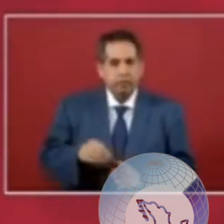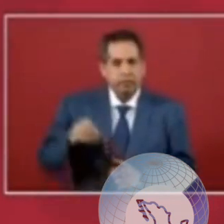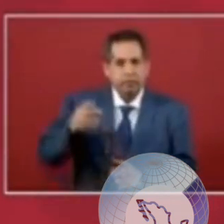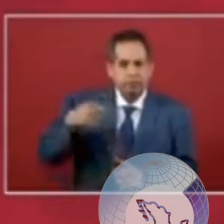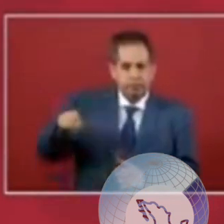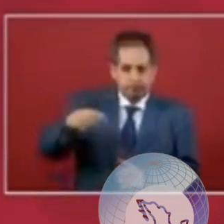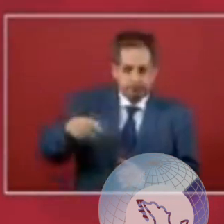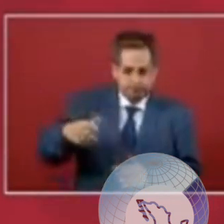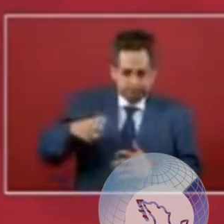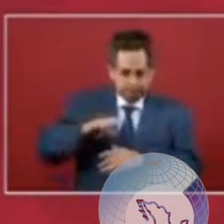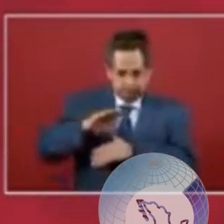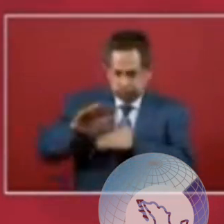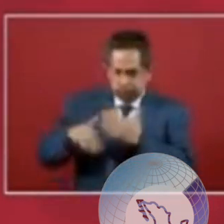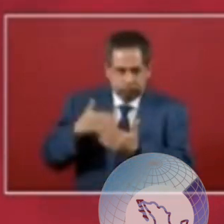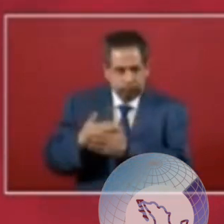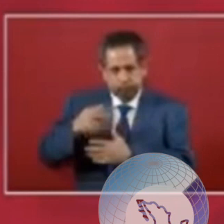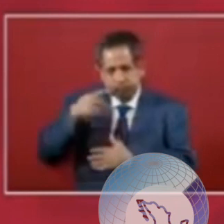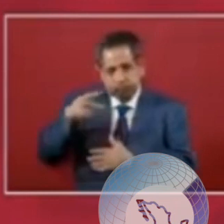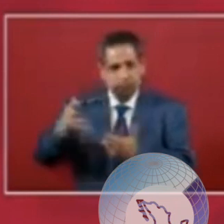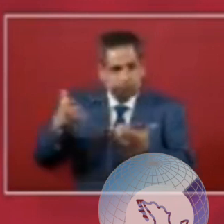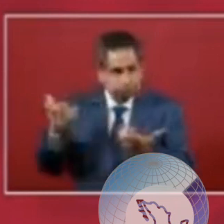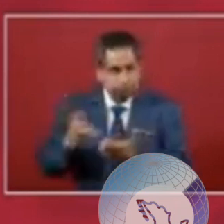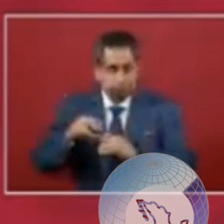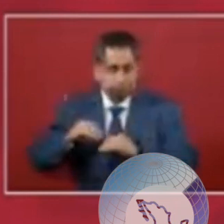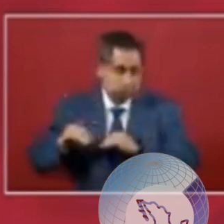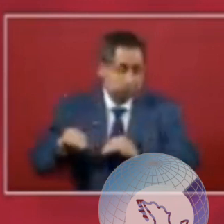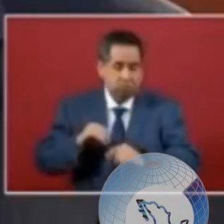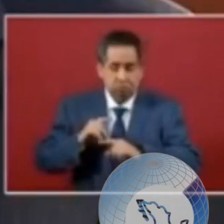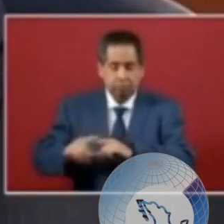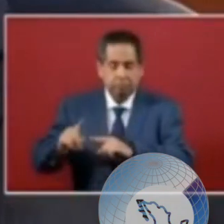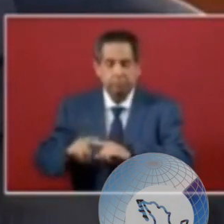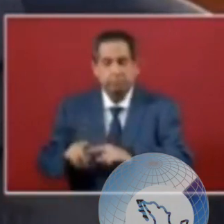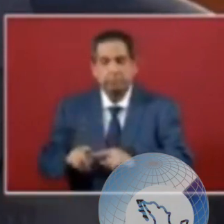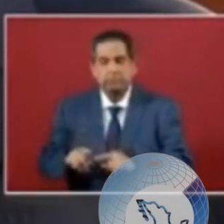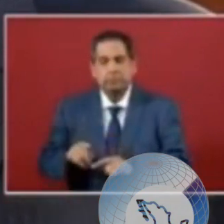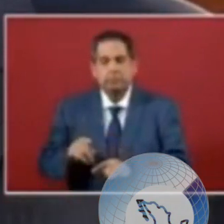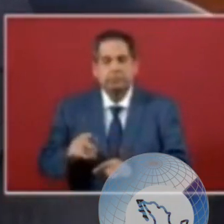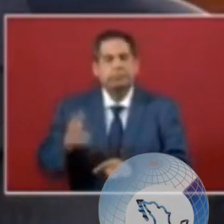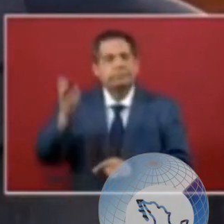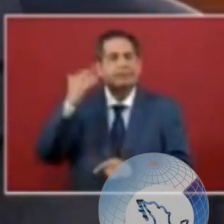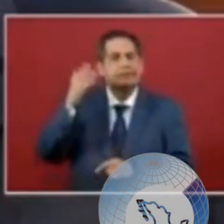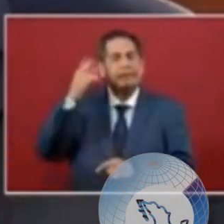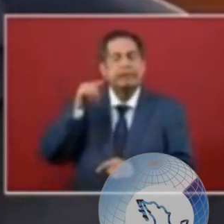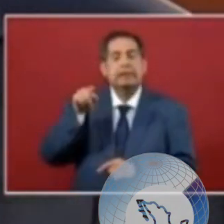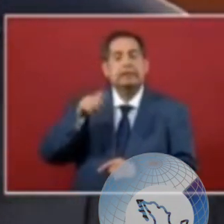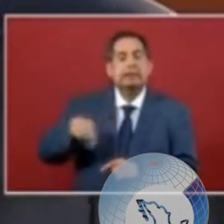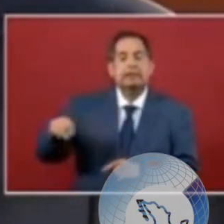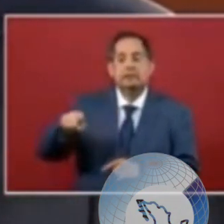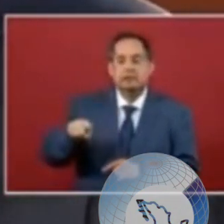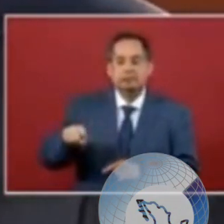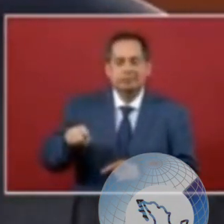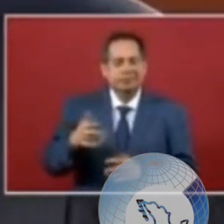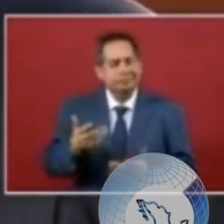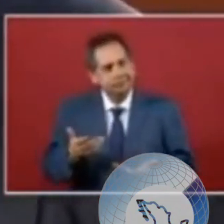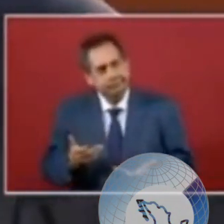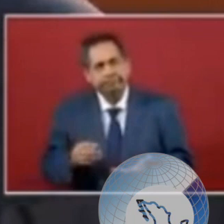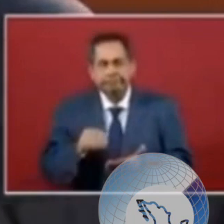o prácticamente toda su actuación, se ceñía y sigue